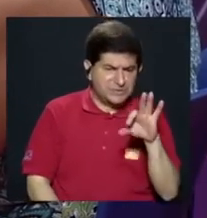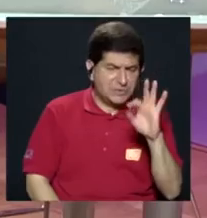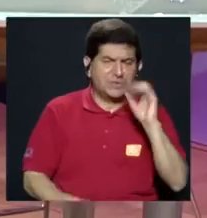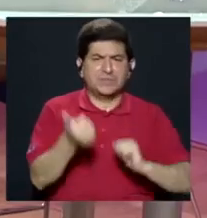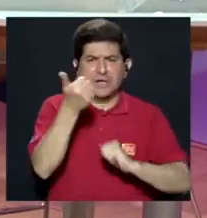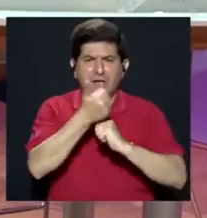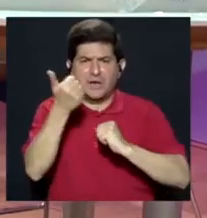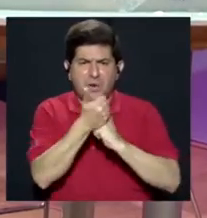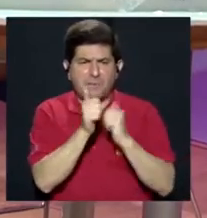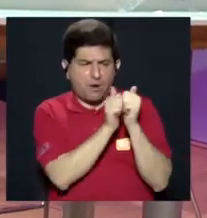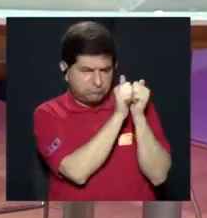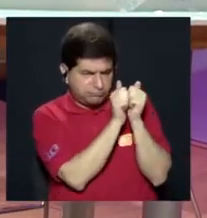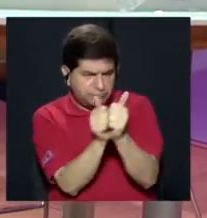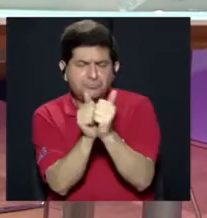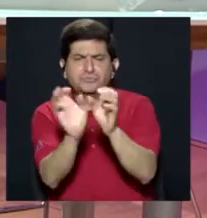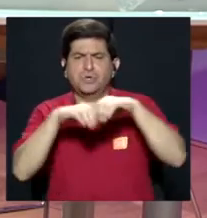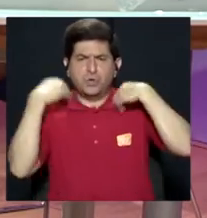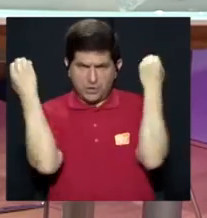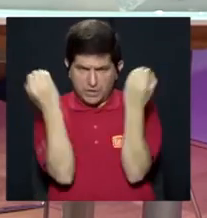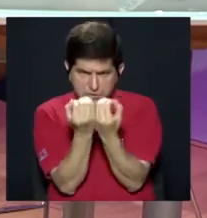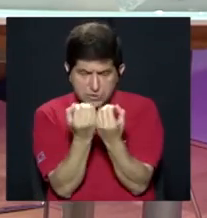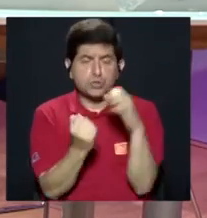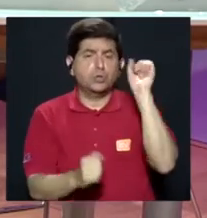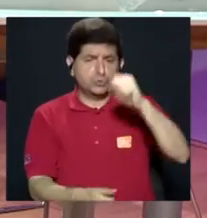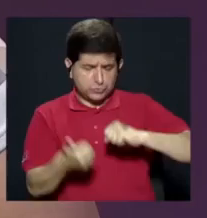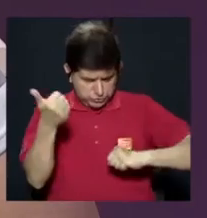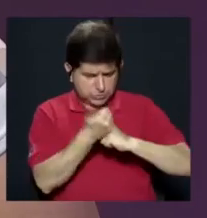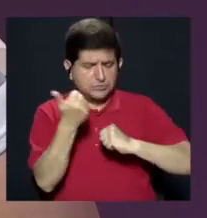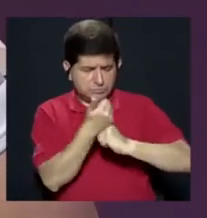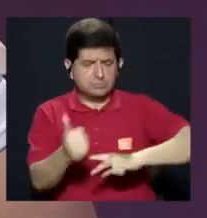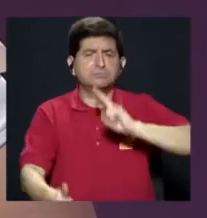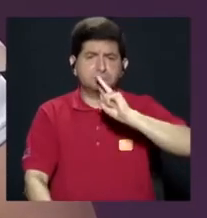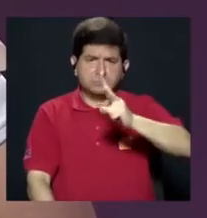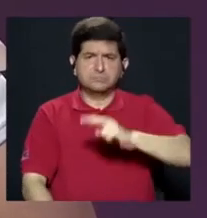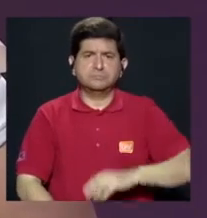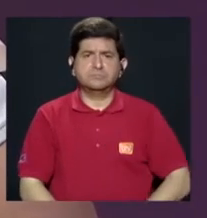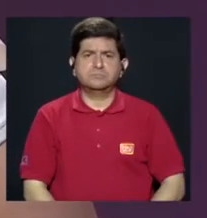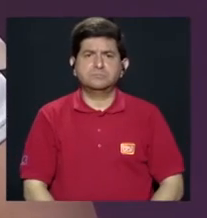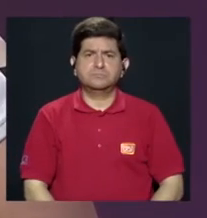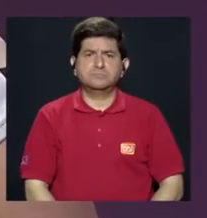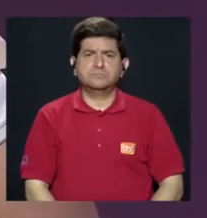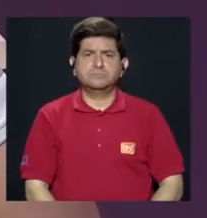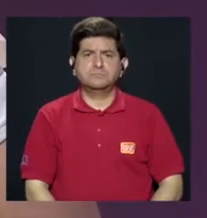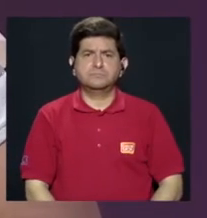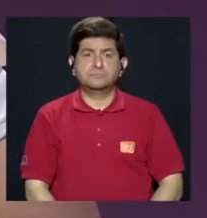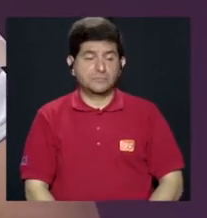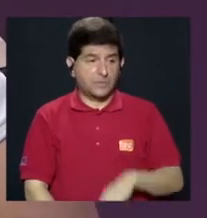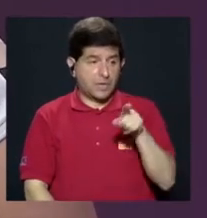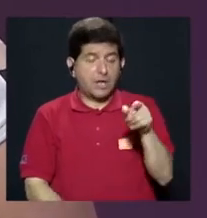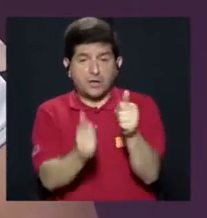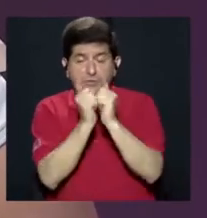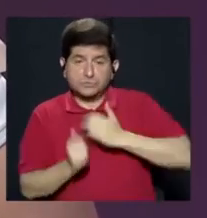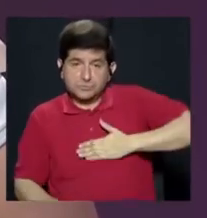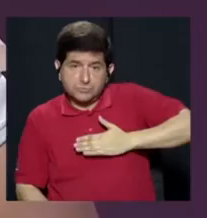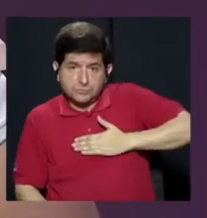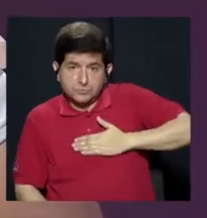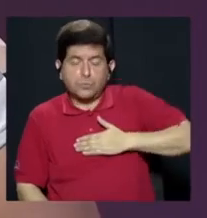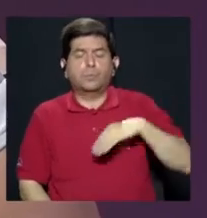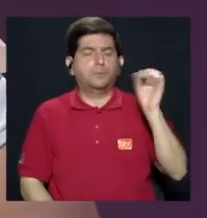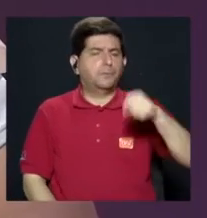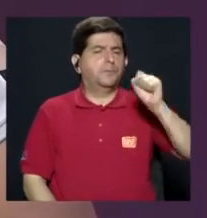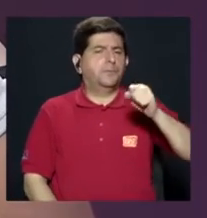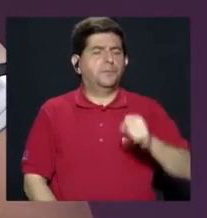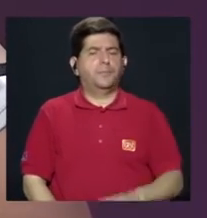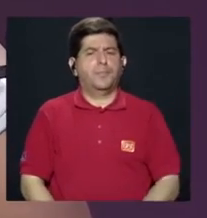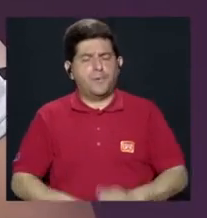apoyo y acompañamiento, sí, en esa organización? Mucho apoyo, de verdad que sí. Ellas han estado ahí conmigo, dándome